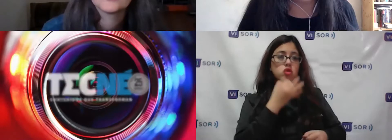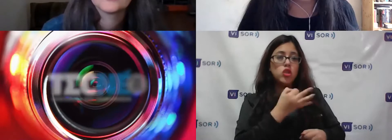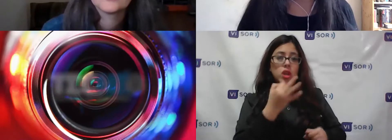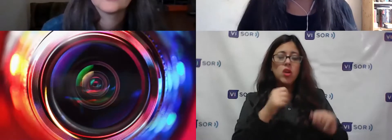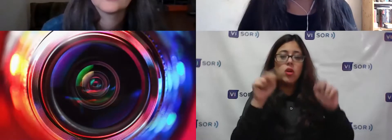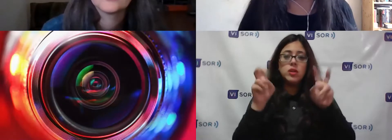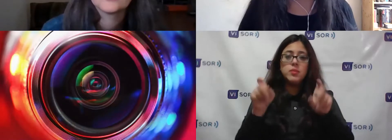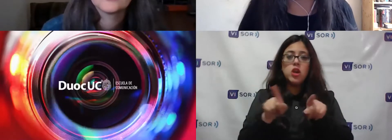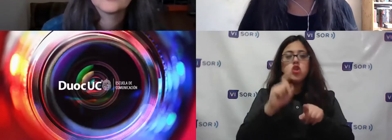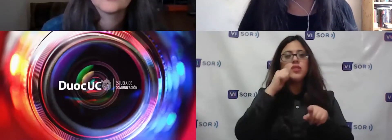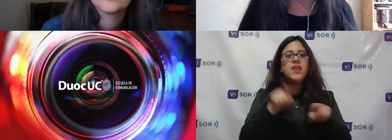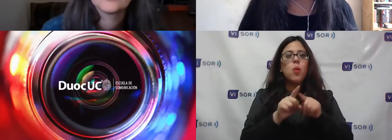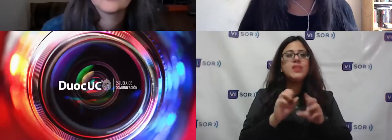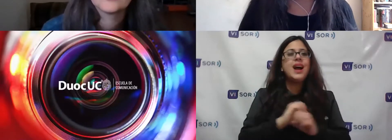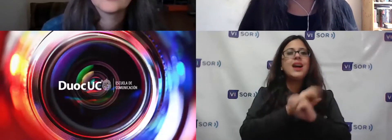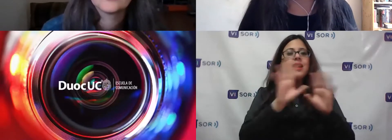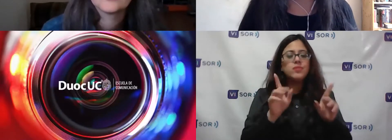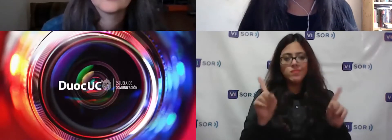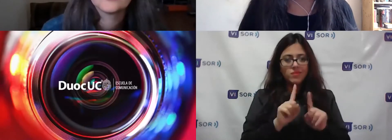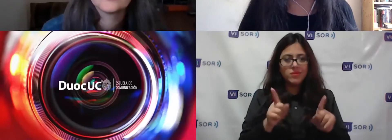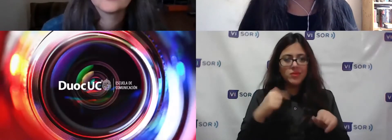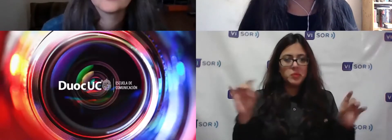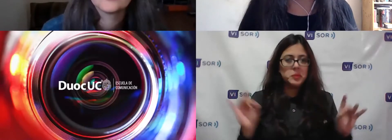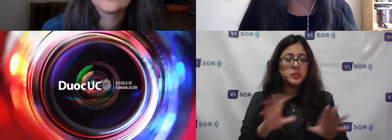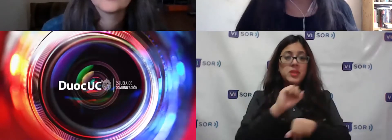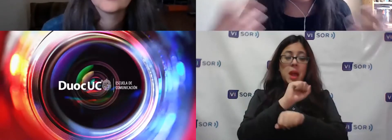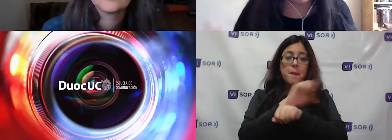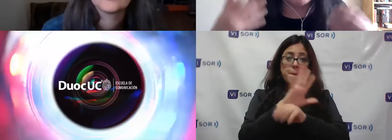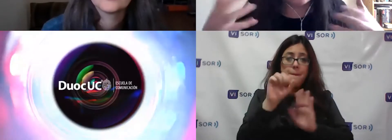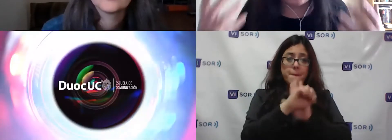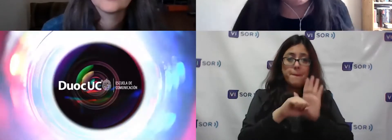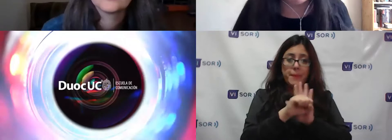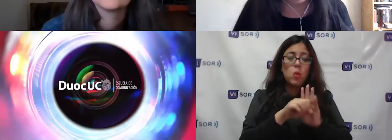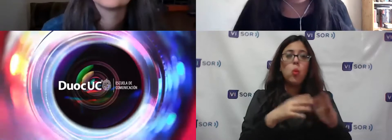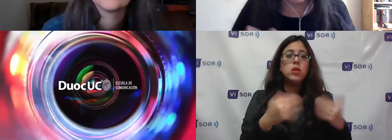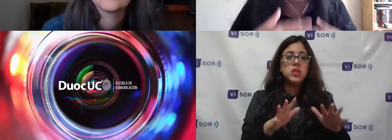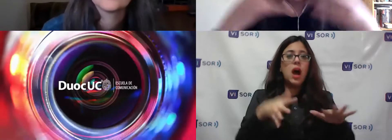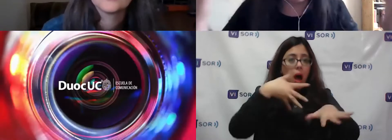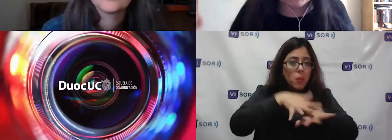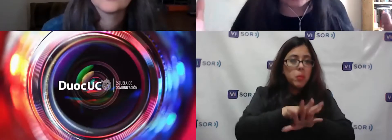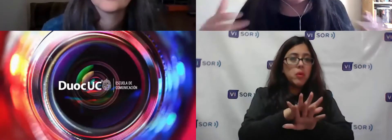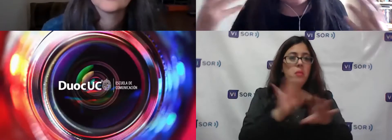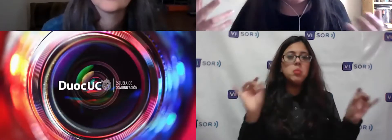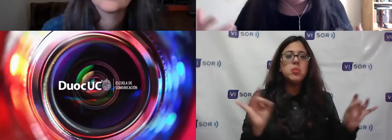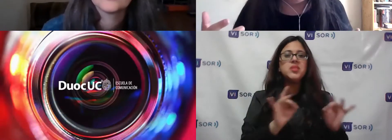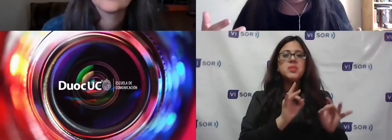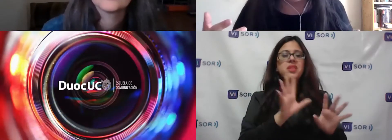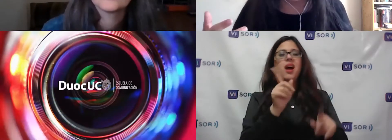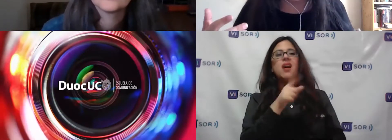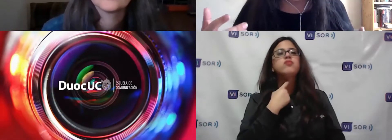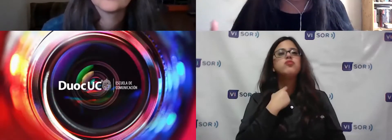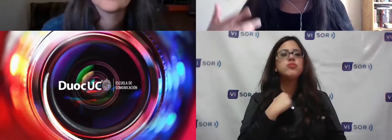estoy hablando por tenerlo claro sea porque una película o sea muy libre en su concepto digan no me interesa captar